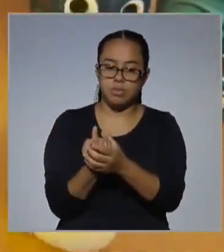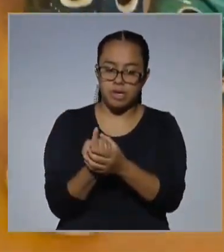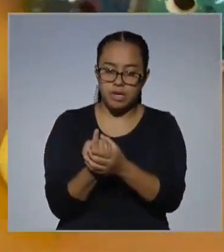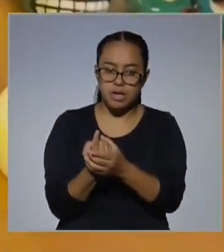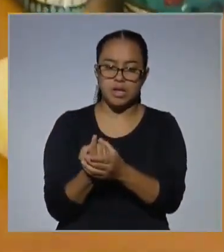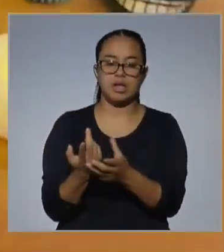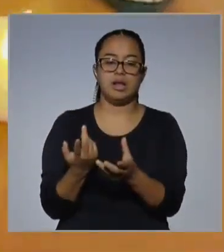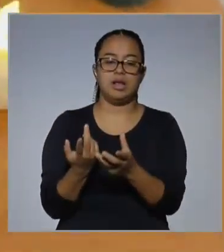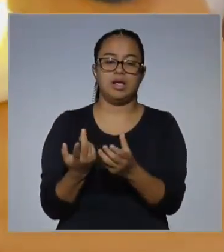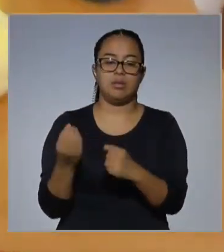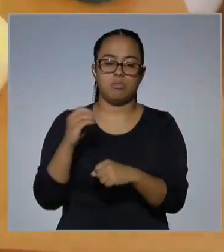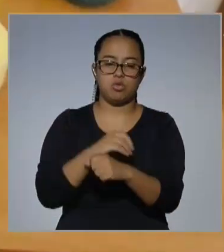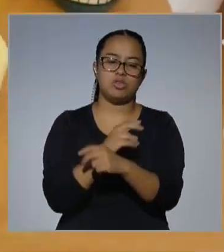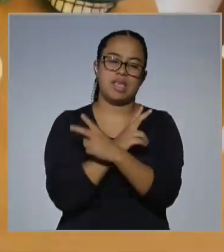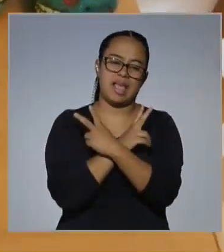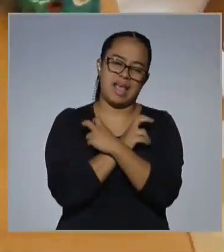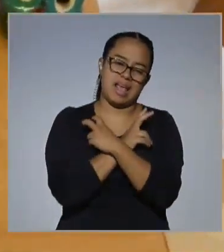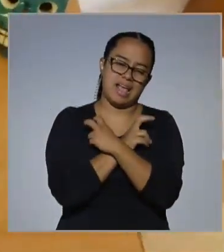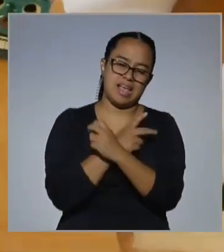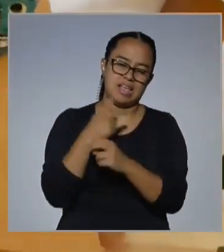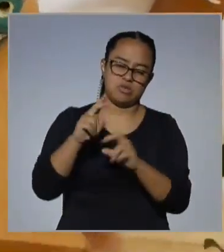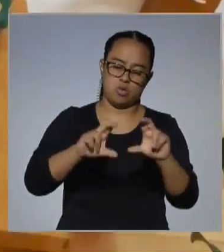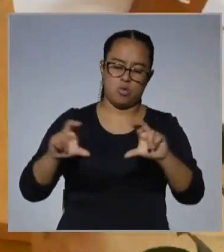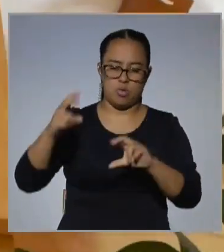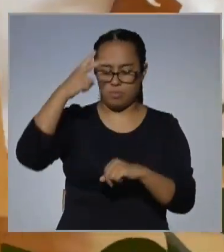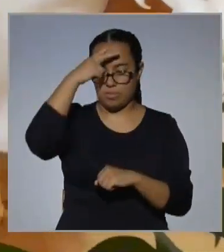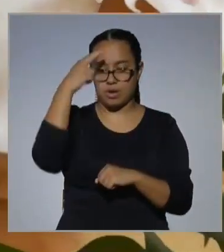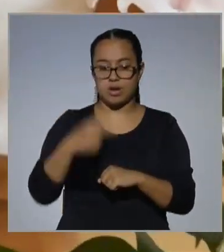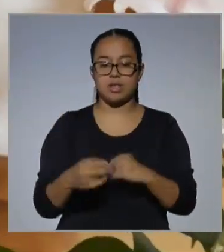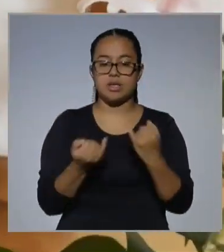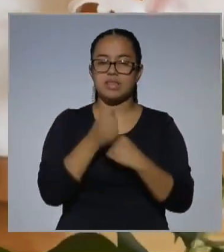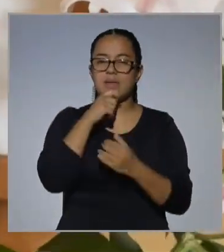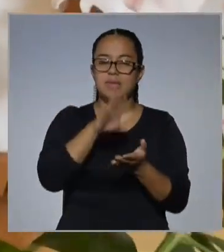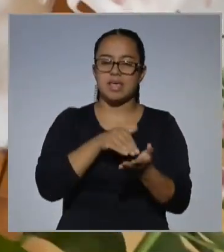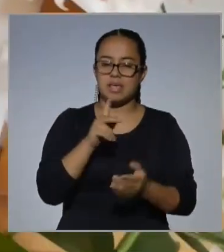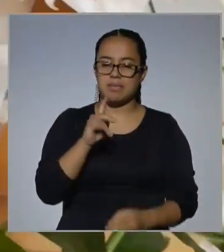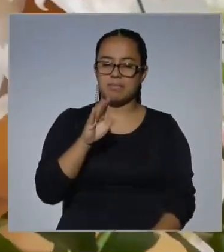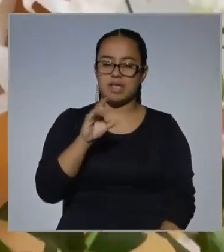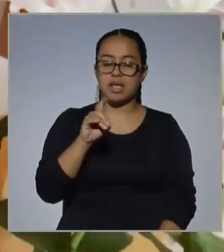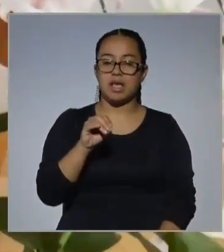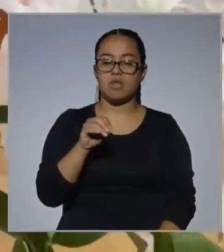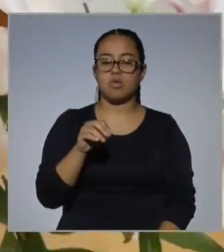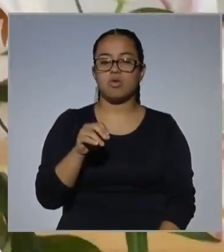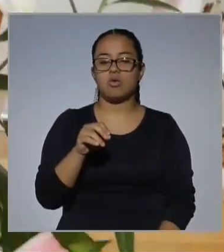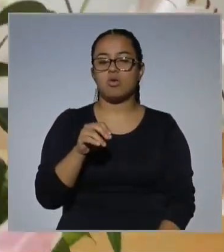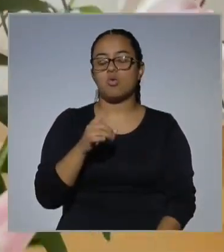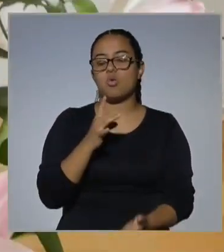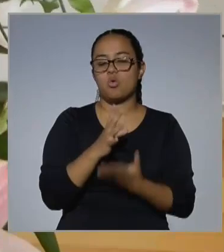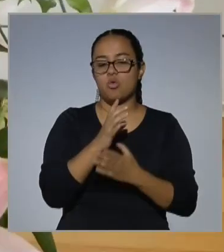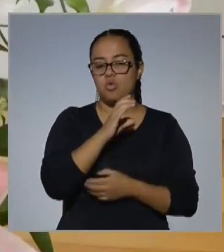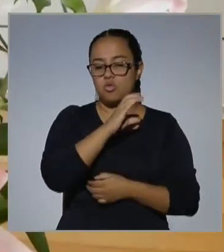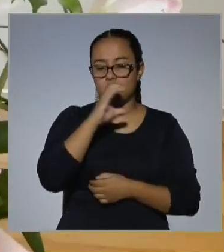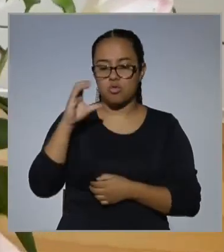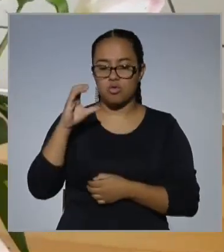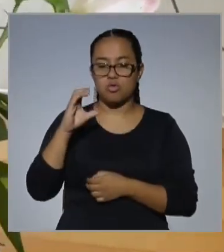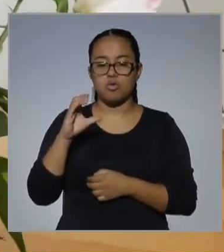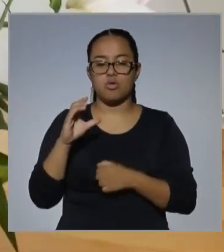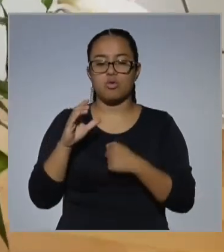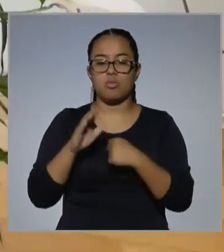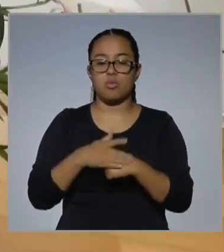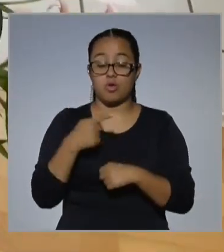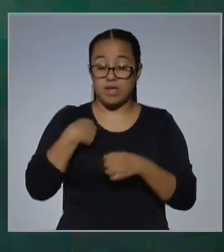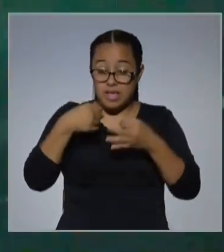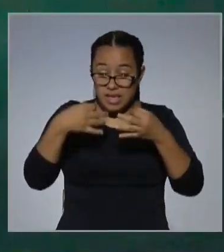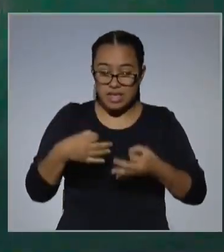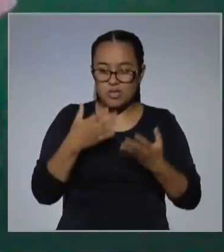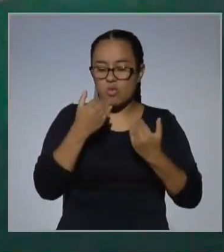las calaveras de México, puse papel picado, pero solo en foto porque no tengo papel picado